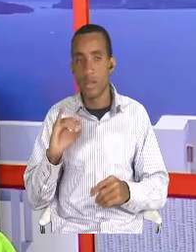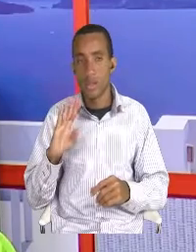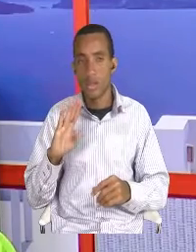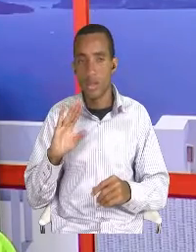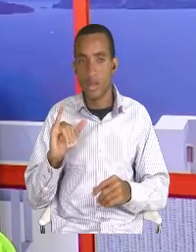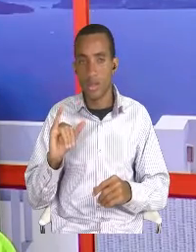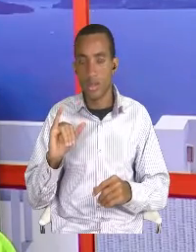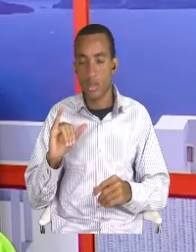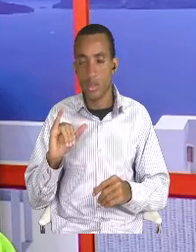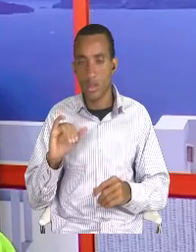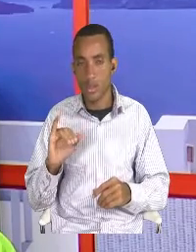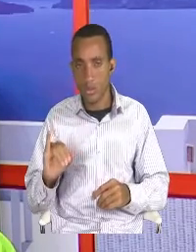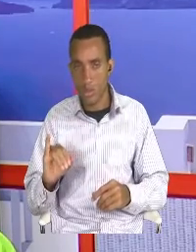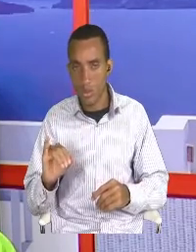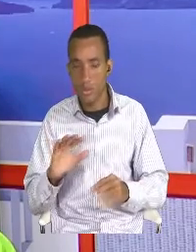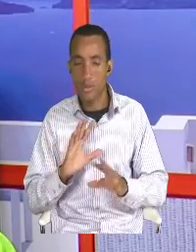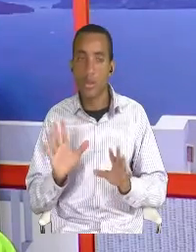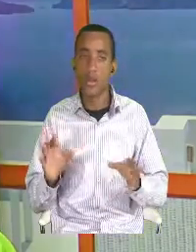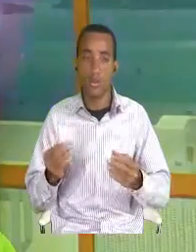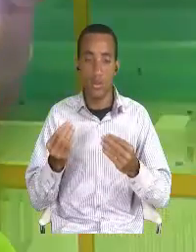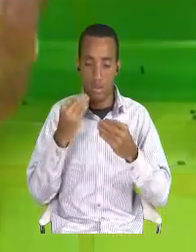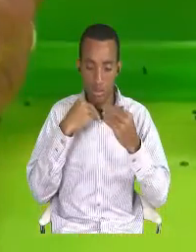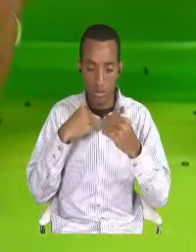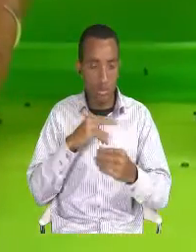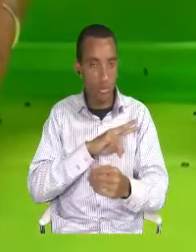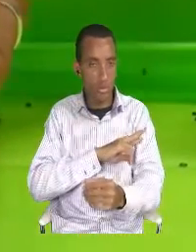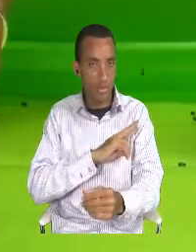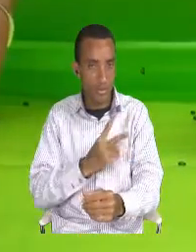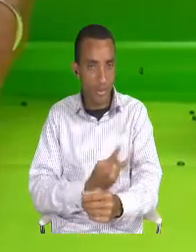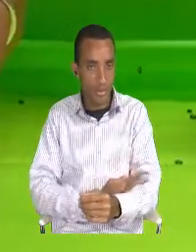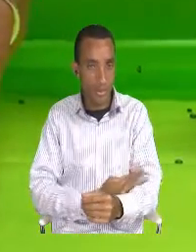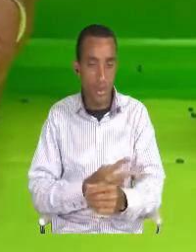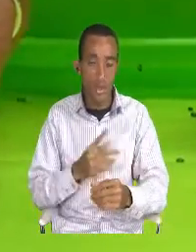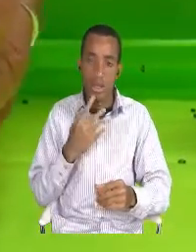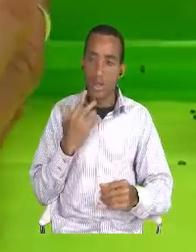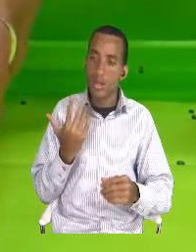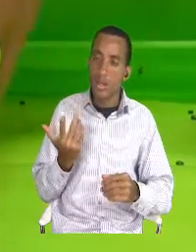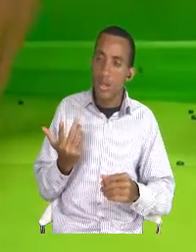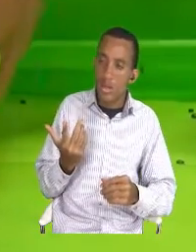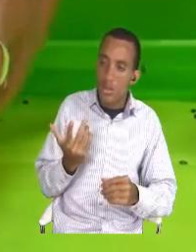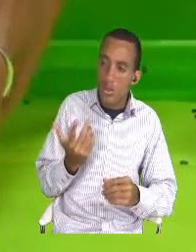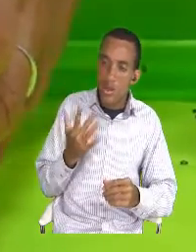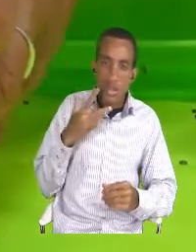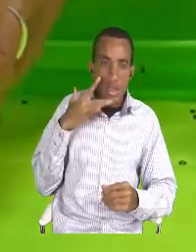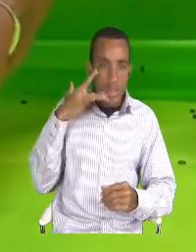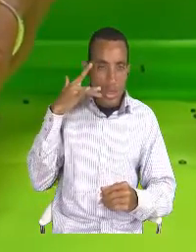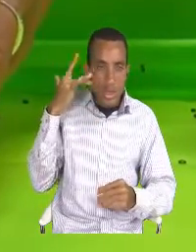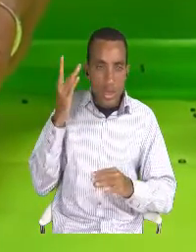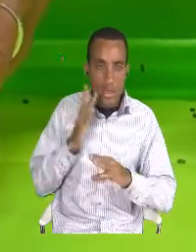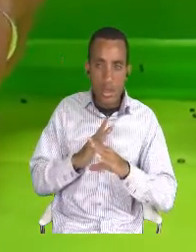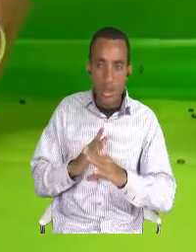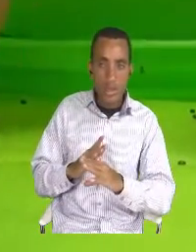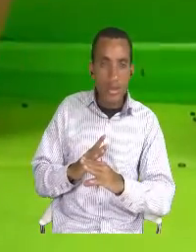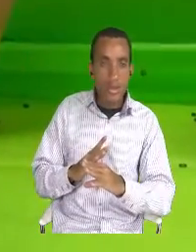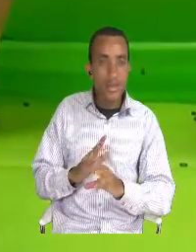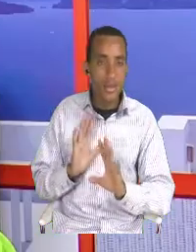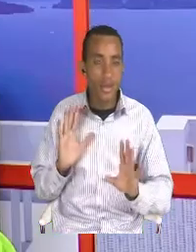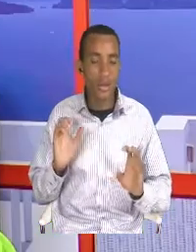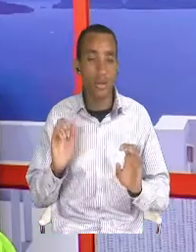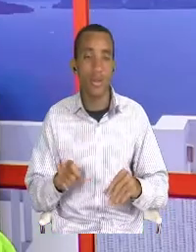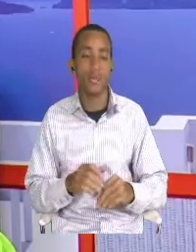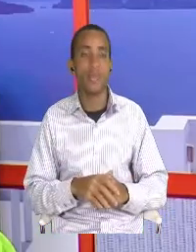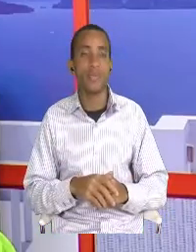los antioxidantes, que es la idea, ya que si es snack en la tarde tratamos de no consumir frutas muy dulces, porque esos también son